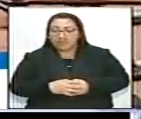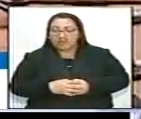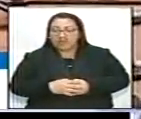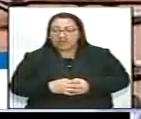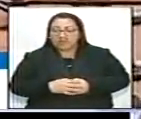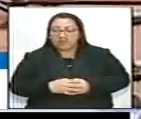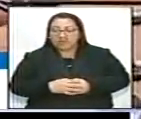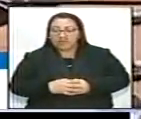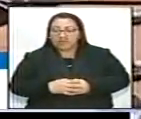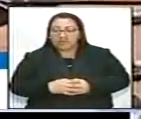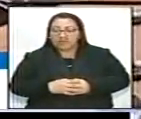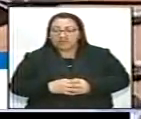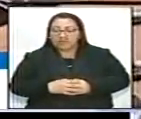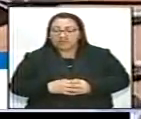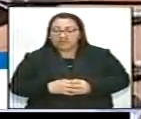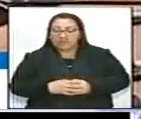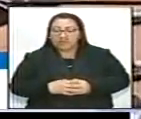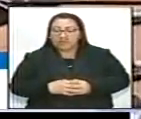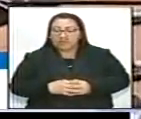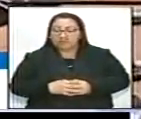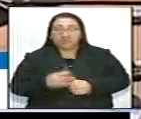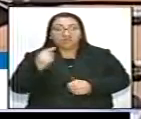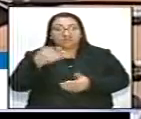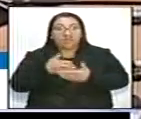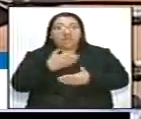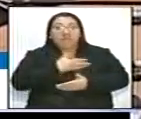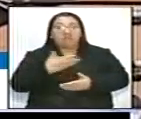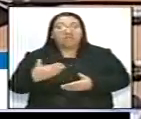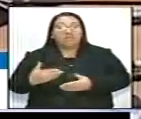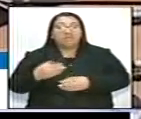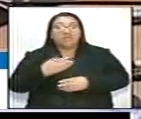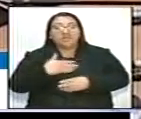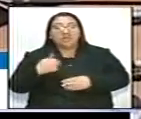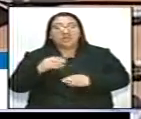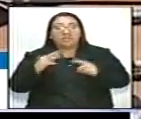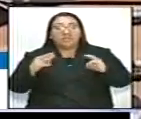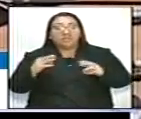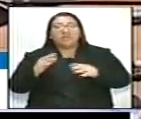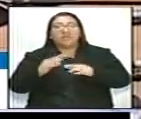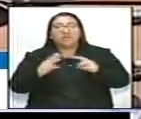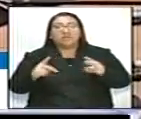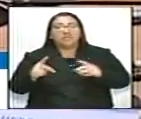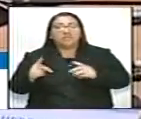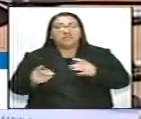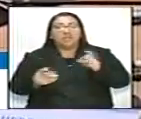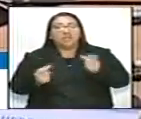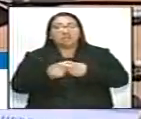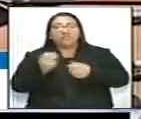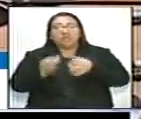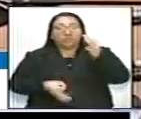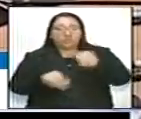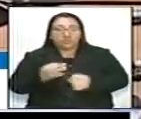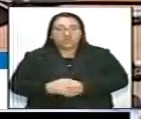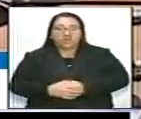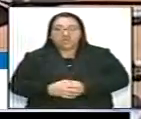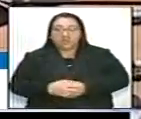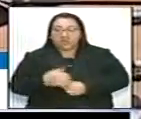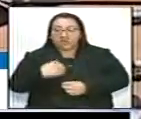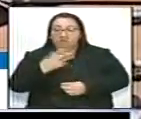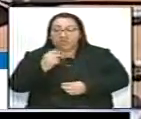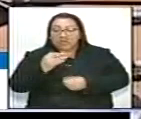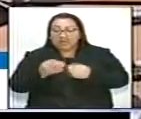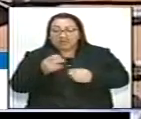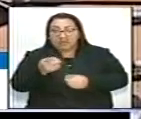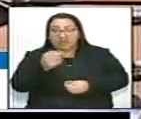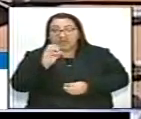de que van a presidir la mesa de la Comisión de Justicia y Derechos Humanos. Yo quería sumarme